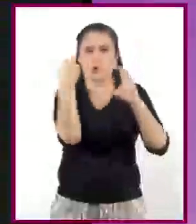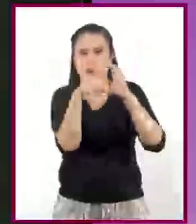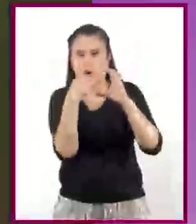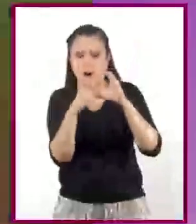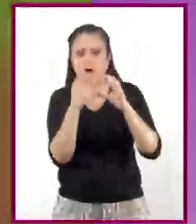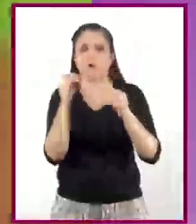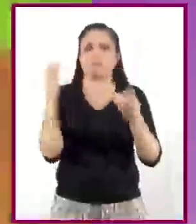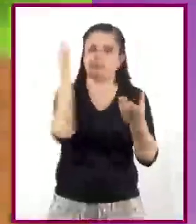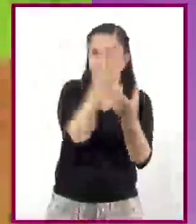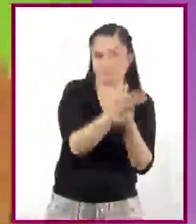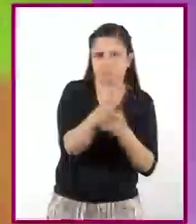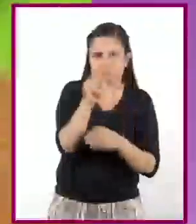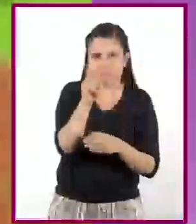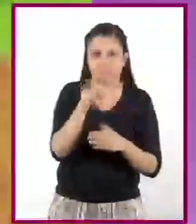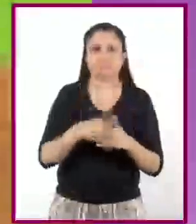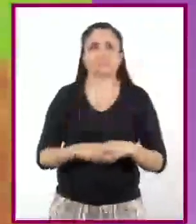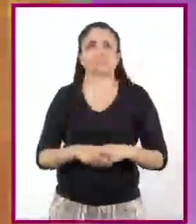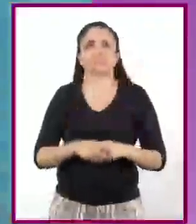electrónico.